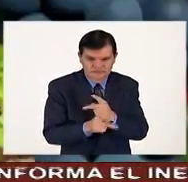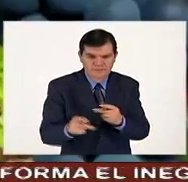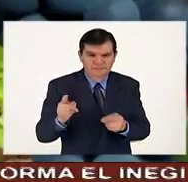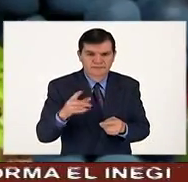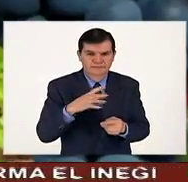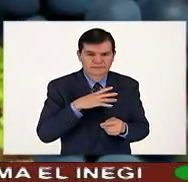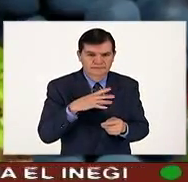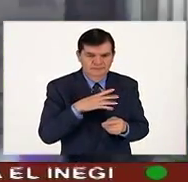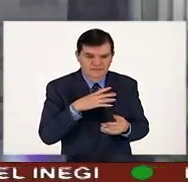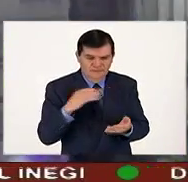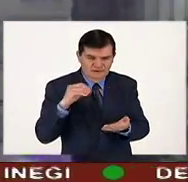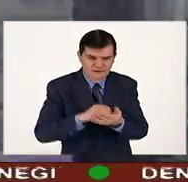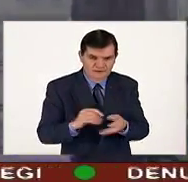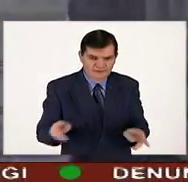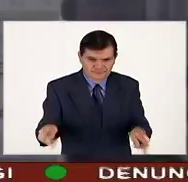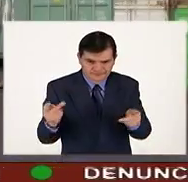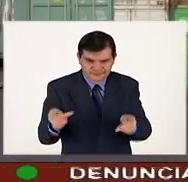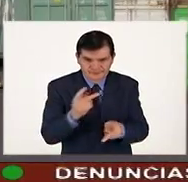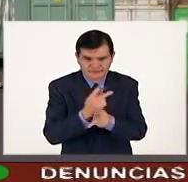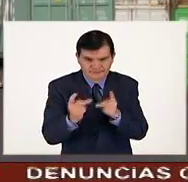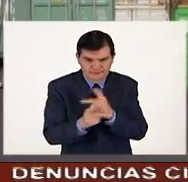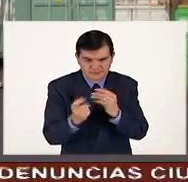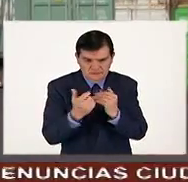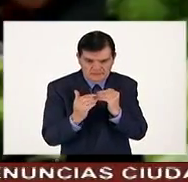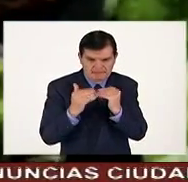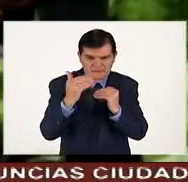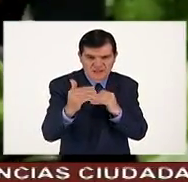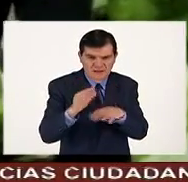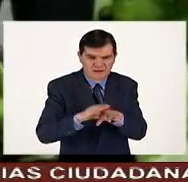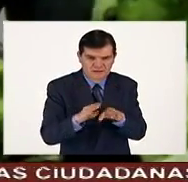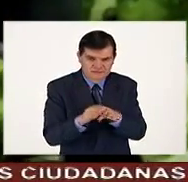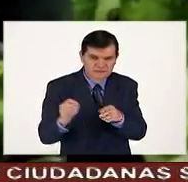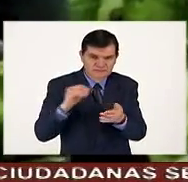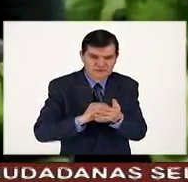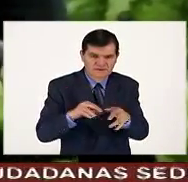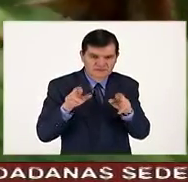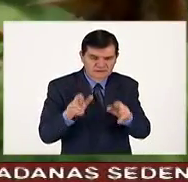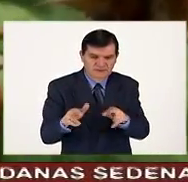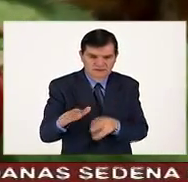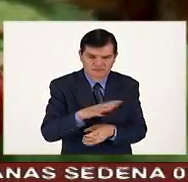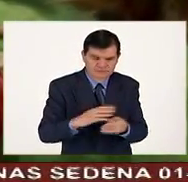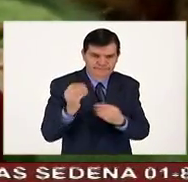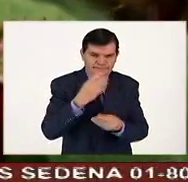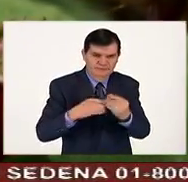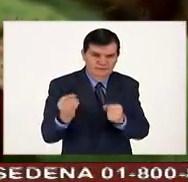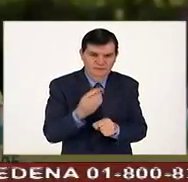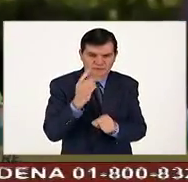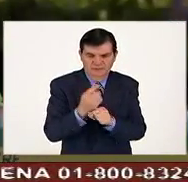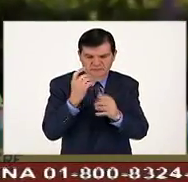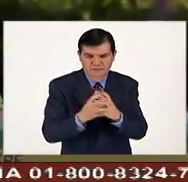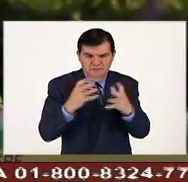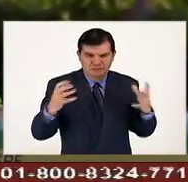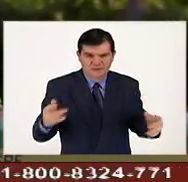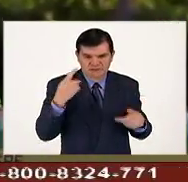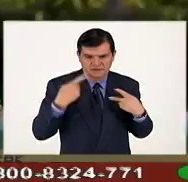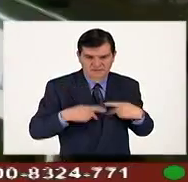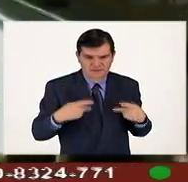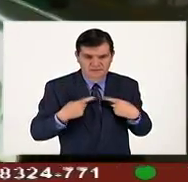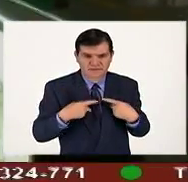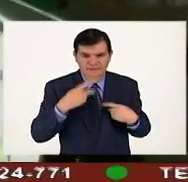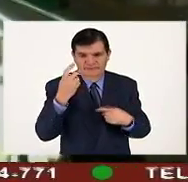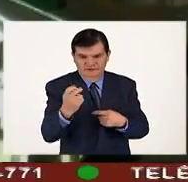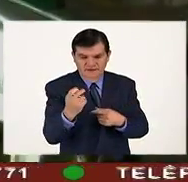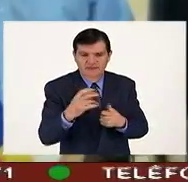otra parte, vender los productos a mayor precio y eso genera pues riqueza en las zonas, genera oportunidades para nuestra gente. De